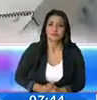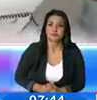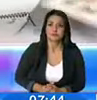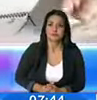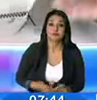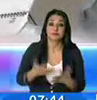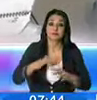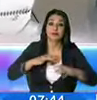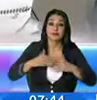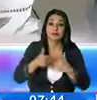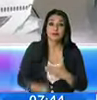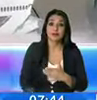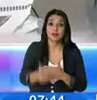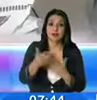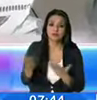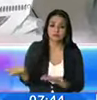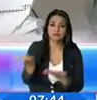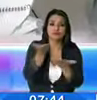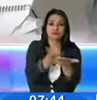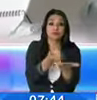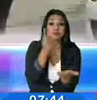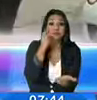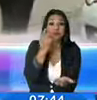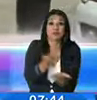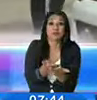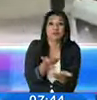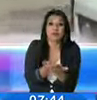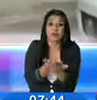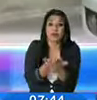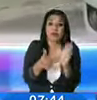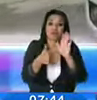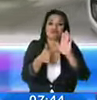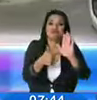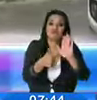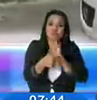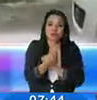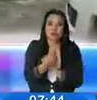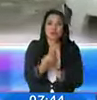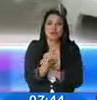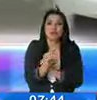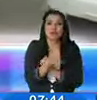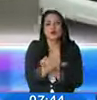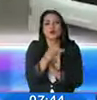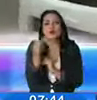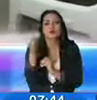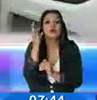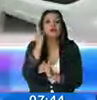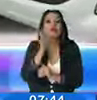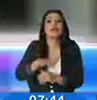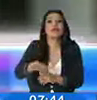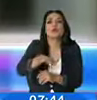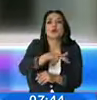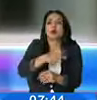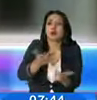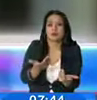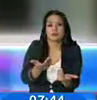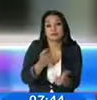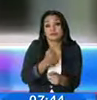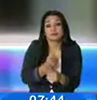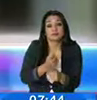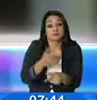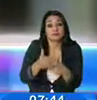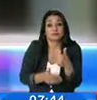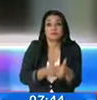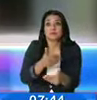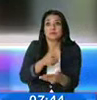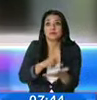de la diligencia se intentó presentar como prueba imágenes de uno de los jóvenes con otras mujeres, por lo que no descartó iniciar un proceso